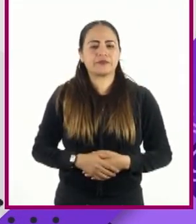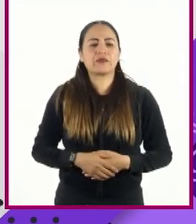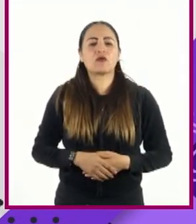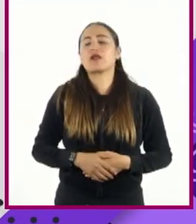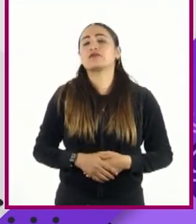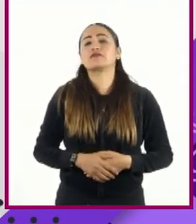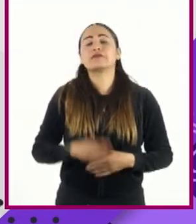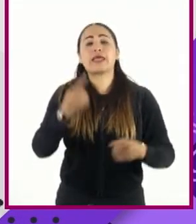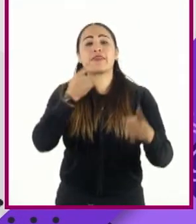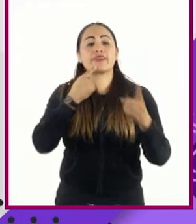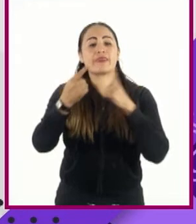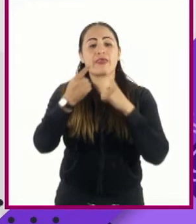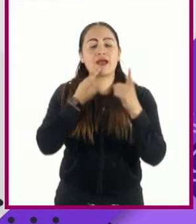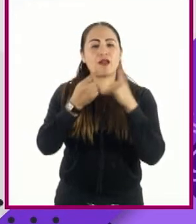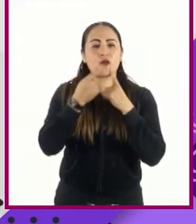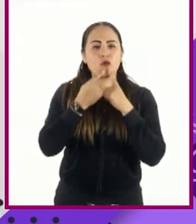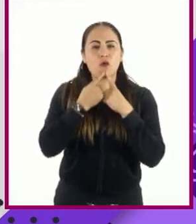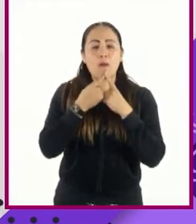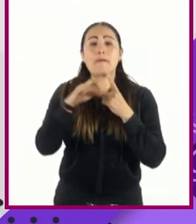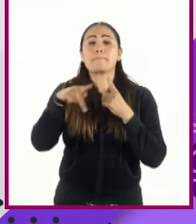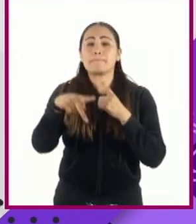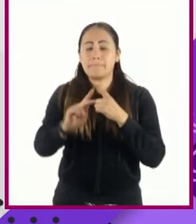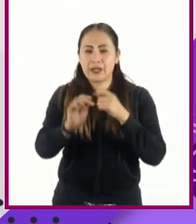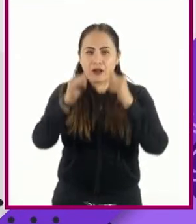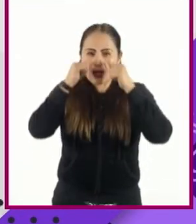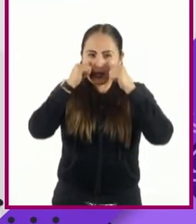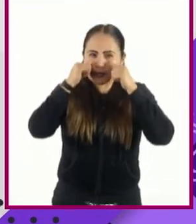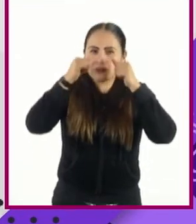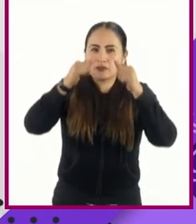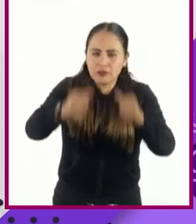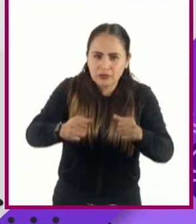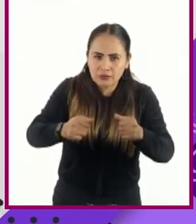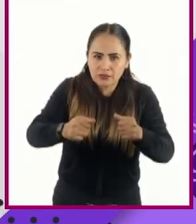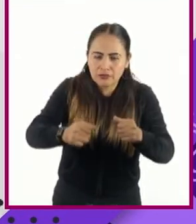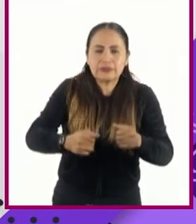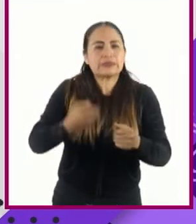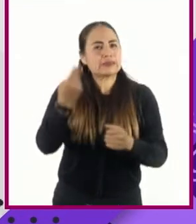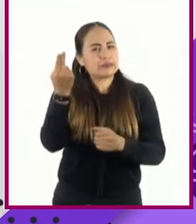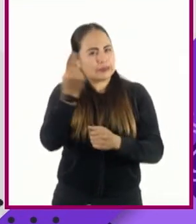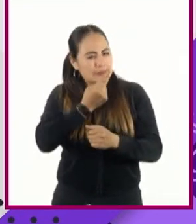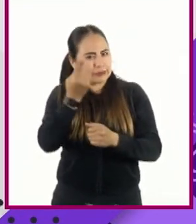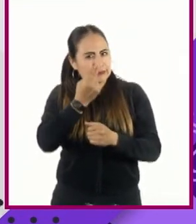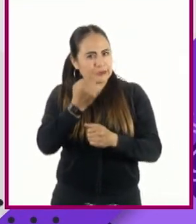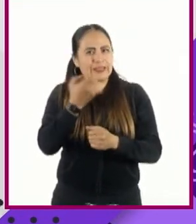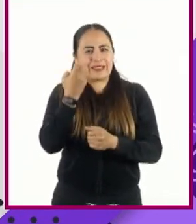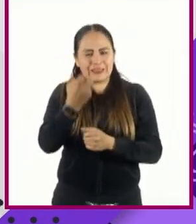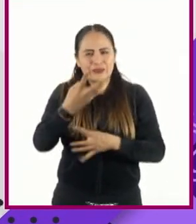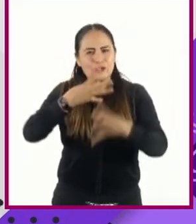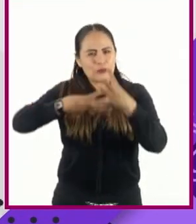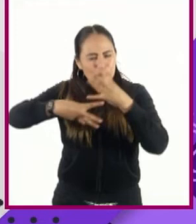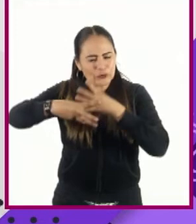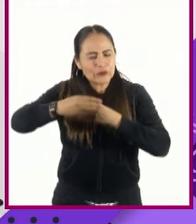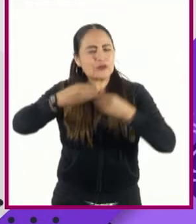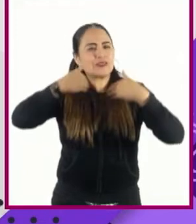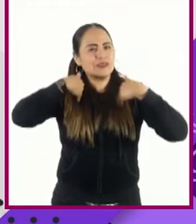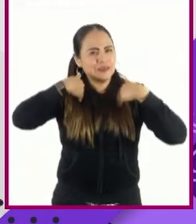de vista con buenos argumentos y escuchar los de las y los demás para llegar al entendimiento